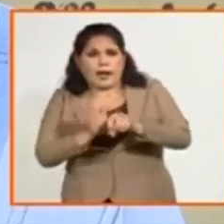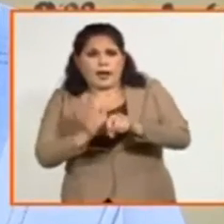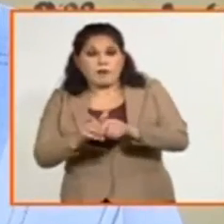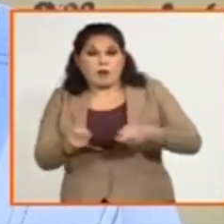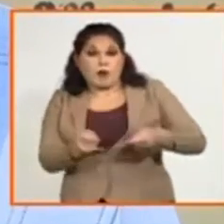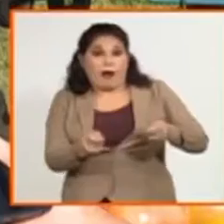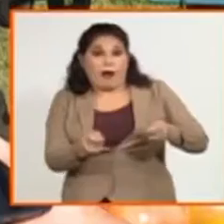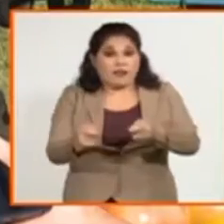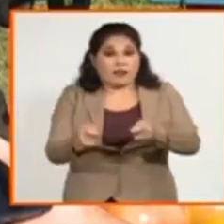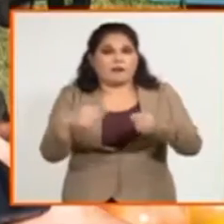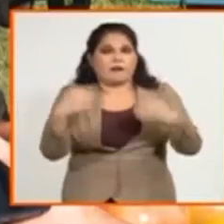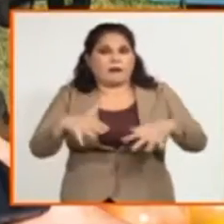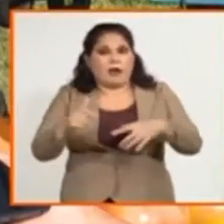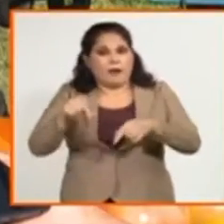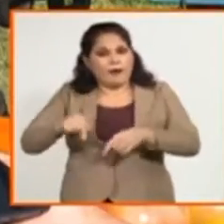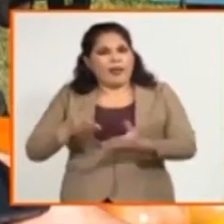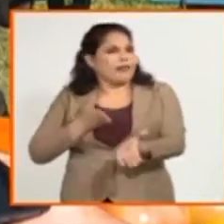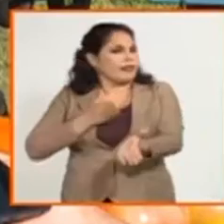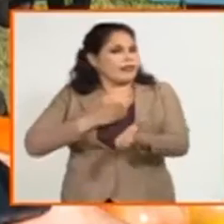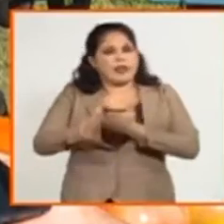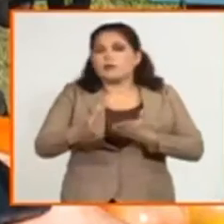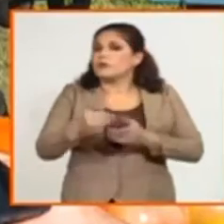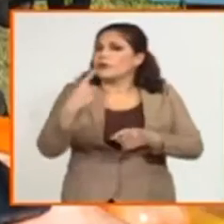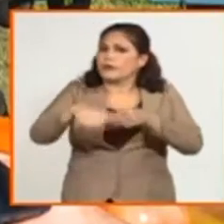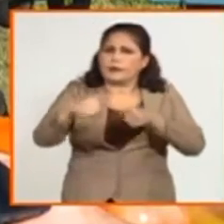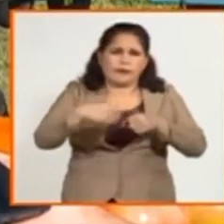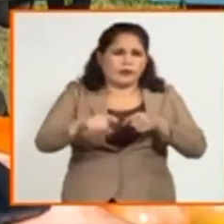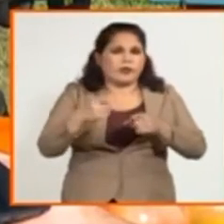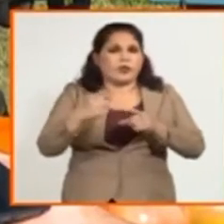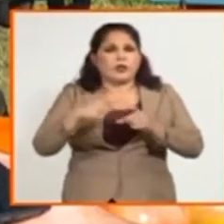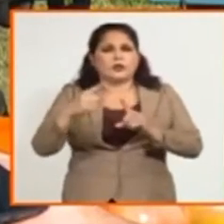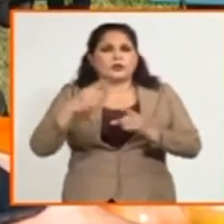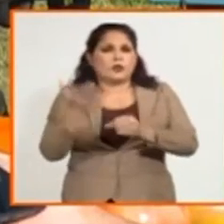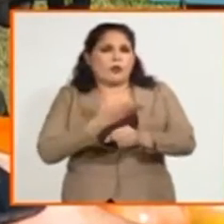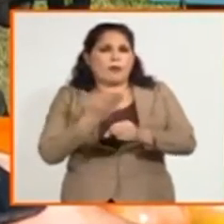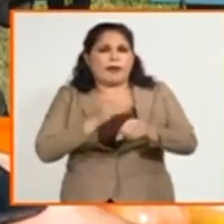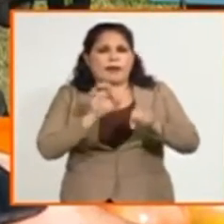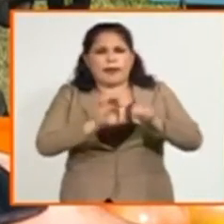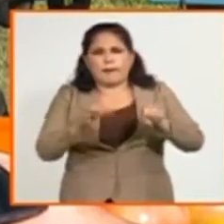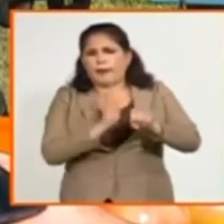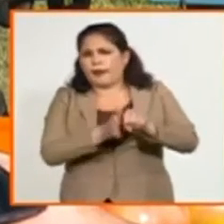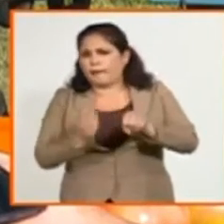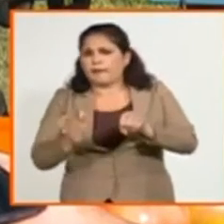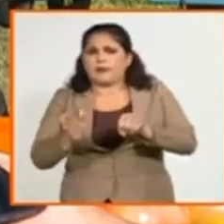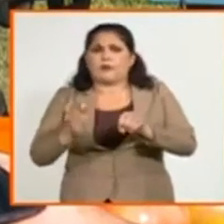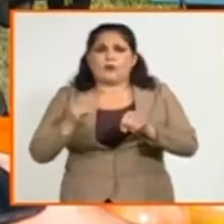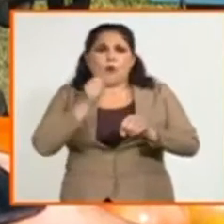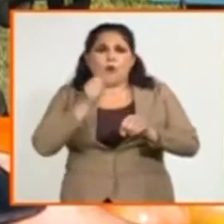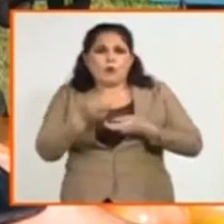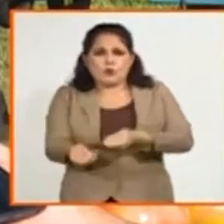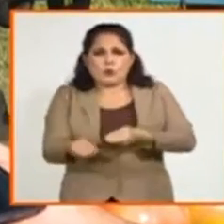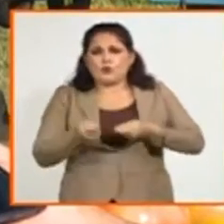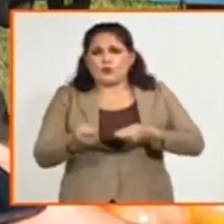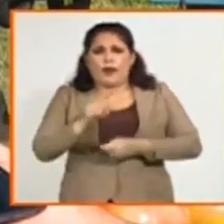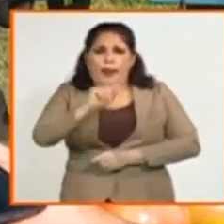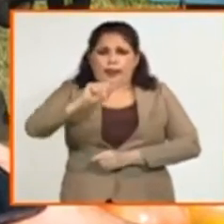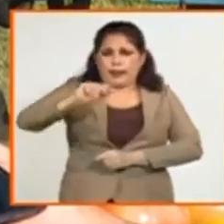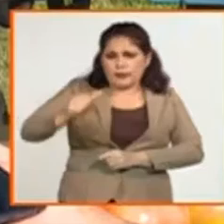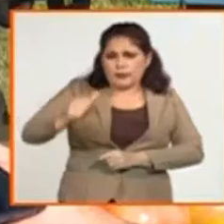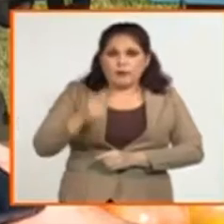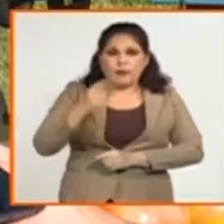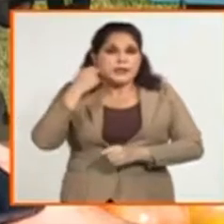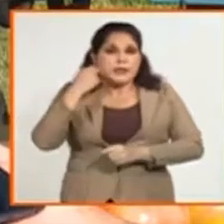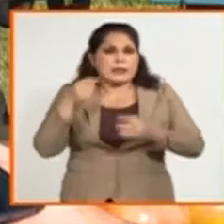atención es muy buena. Tenemos variedades de productos como tomate, pepino, yuca, plátano, limón, cebolla,